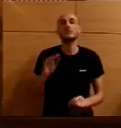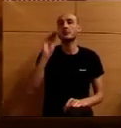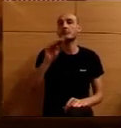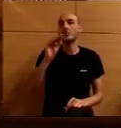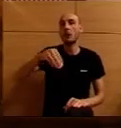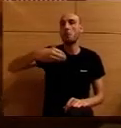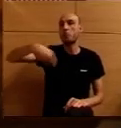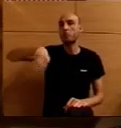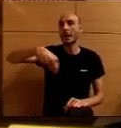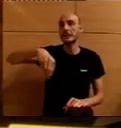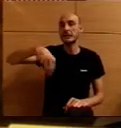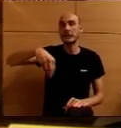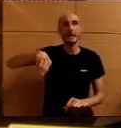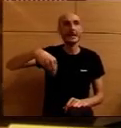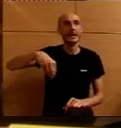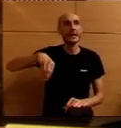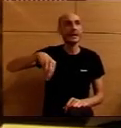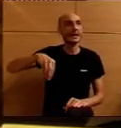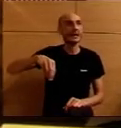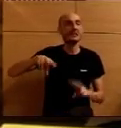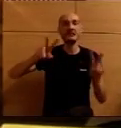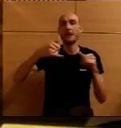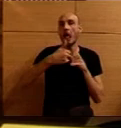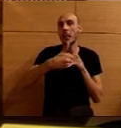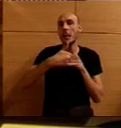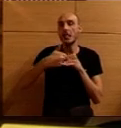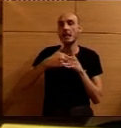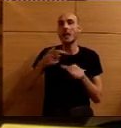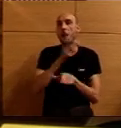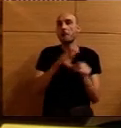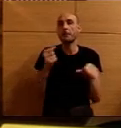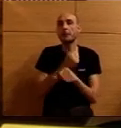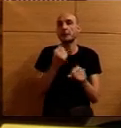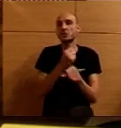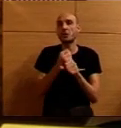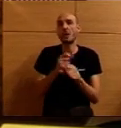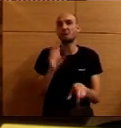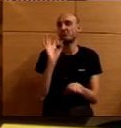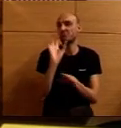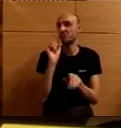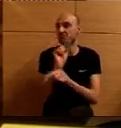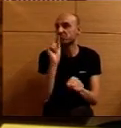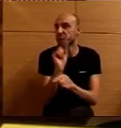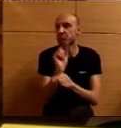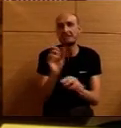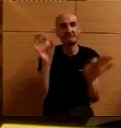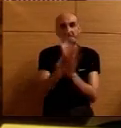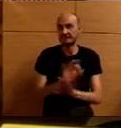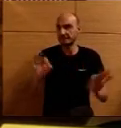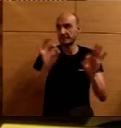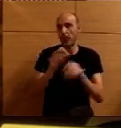que estar portant per a res la línia esta de personal. Ni quiere que se tenga que reprochar a él ninguna cuestión de esta